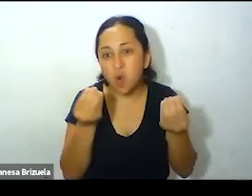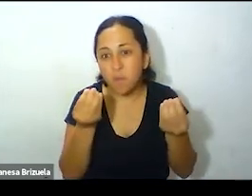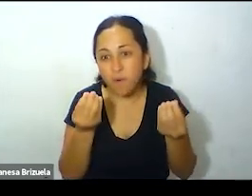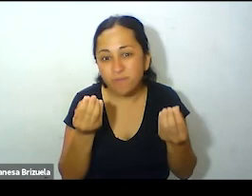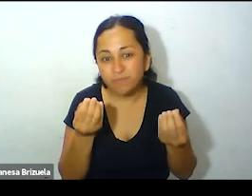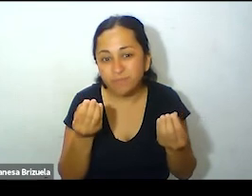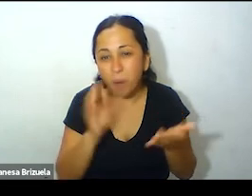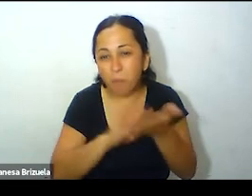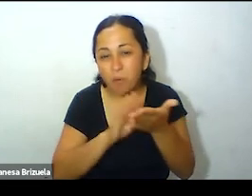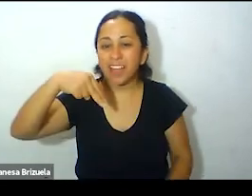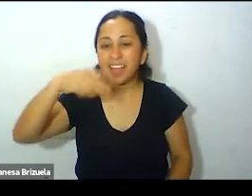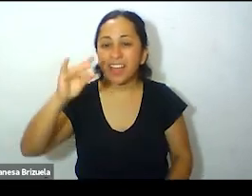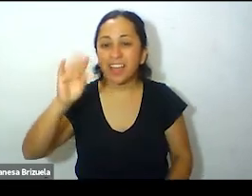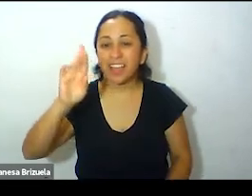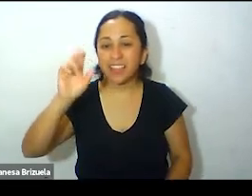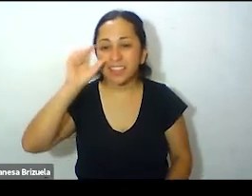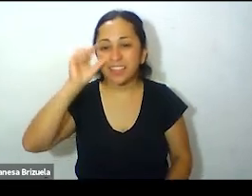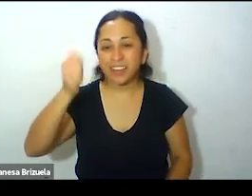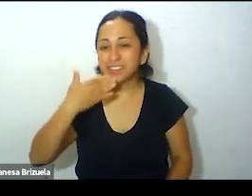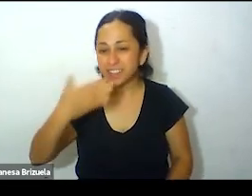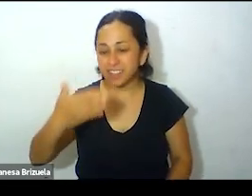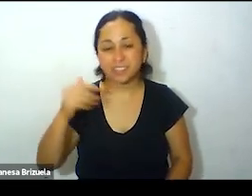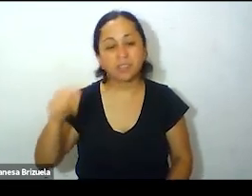cómo queda, voy a